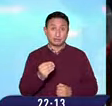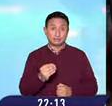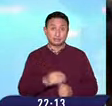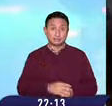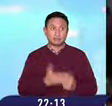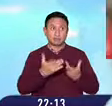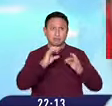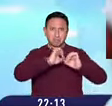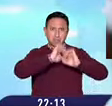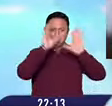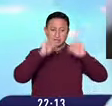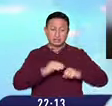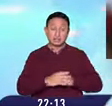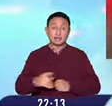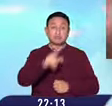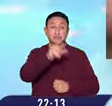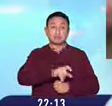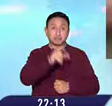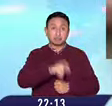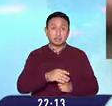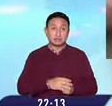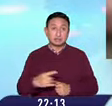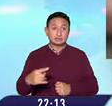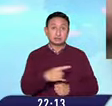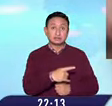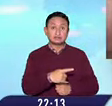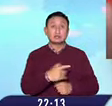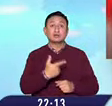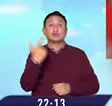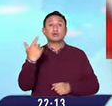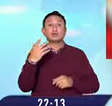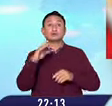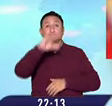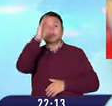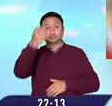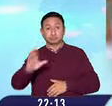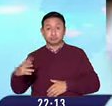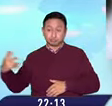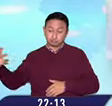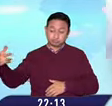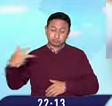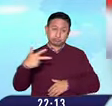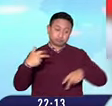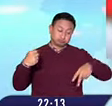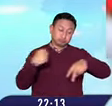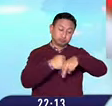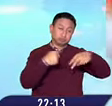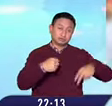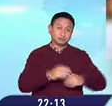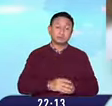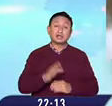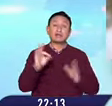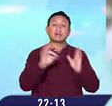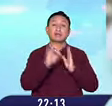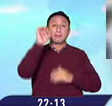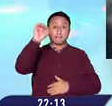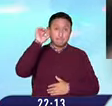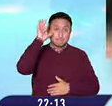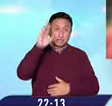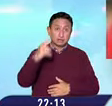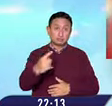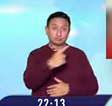pleno día y en medio de la multitud, habrían sido atropelladas por una camioneta. Los videos que se difundieron en redes sociales son